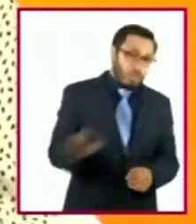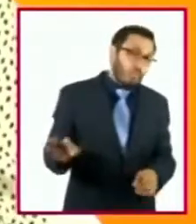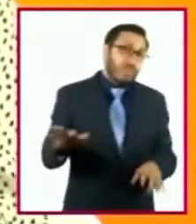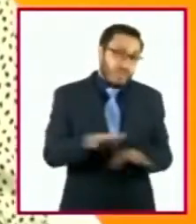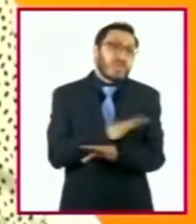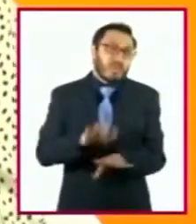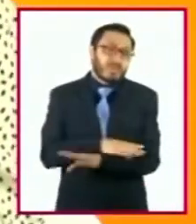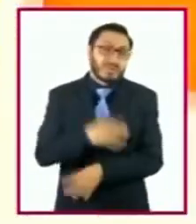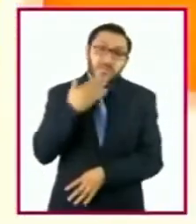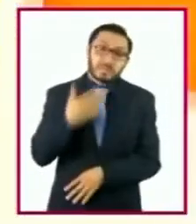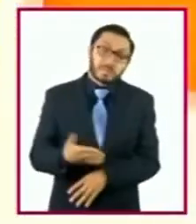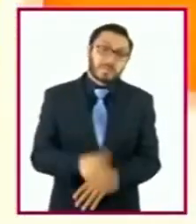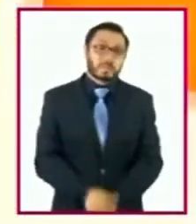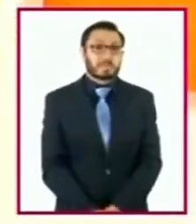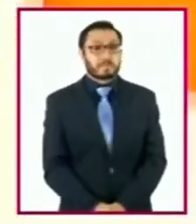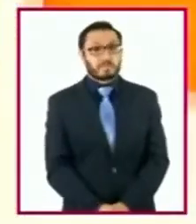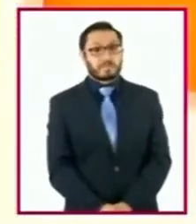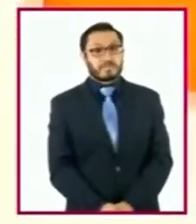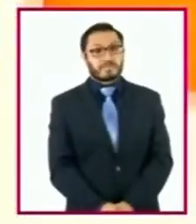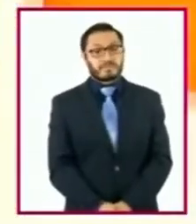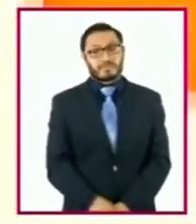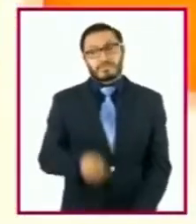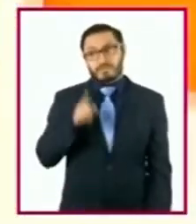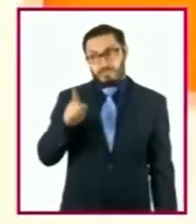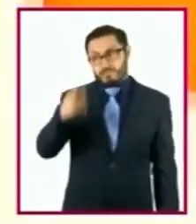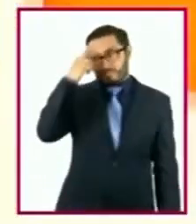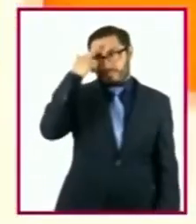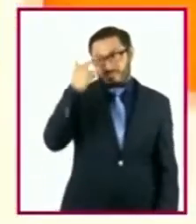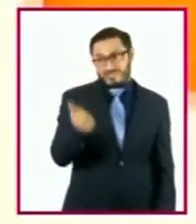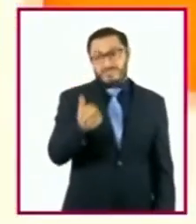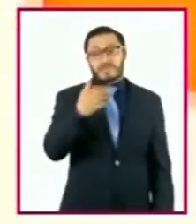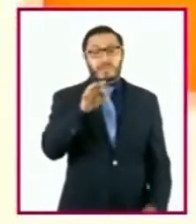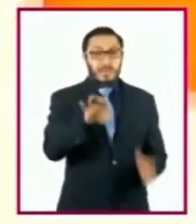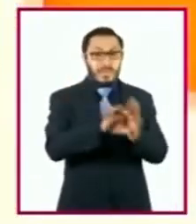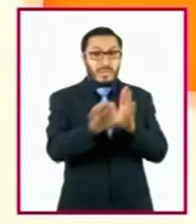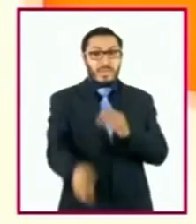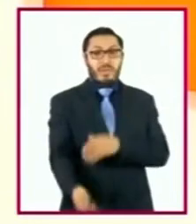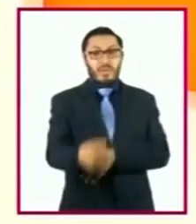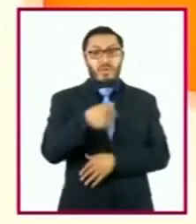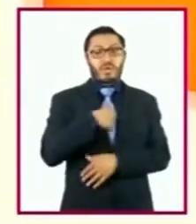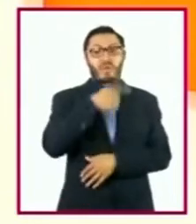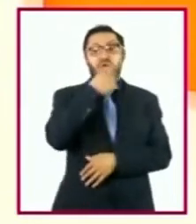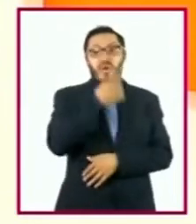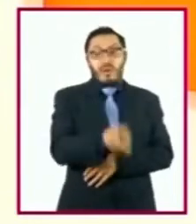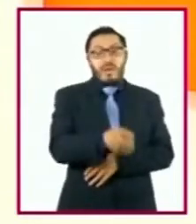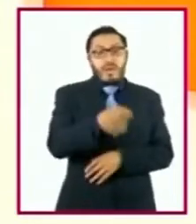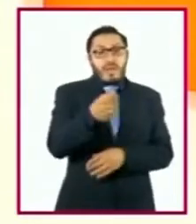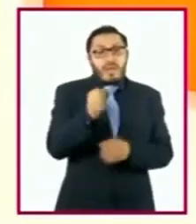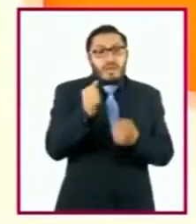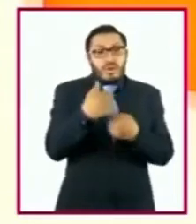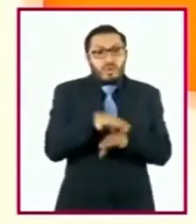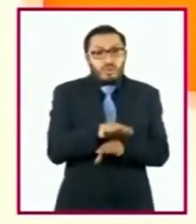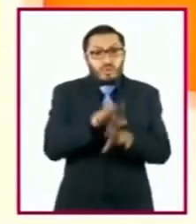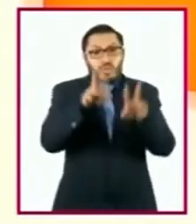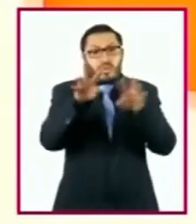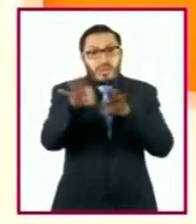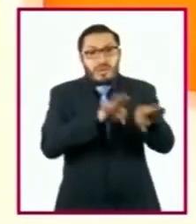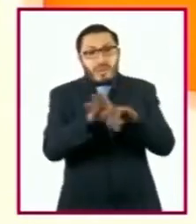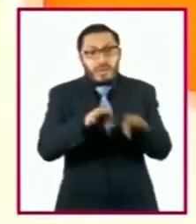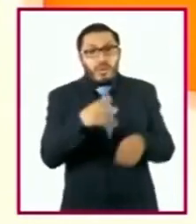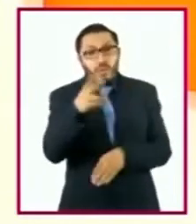cambios. Tiene razón. Por ejemplo, yo mencioné una aspiración relacionada con el trabajo. Usted